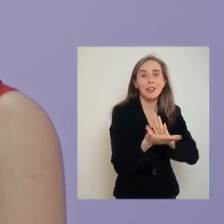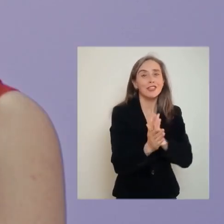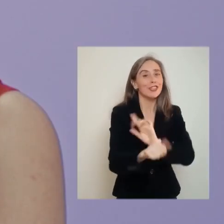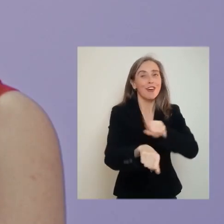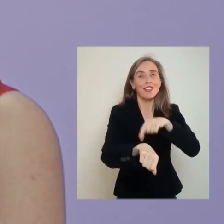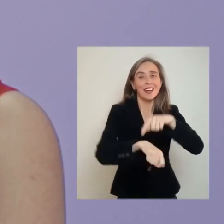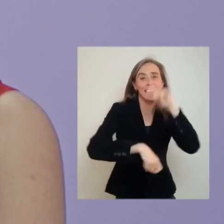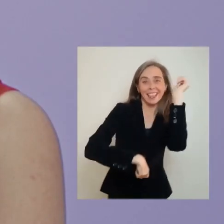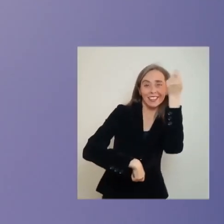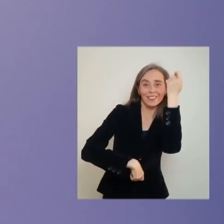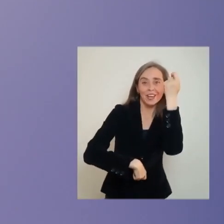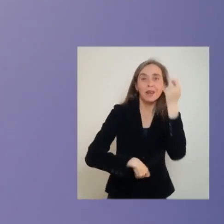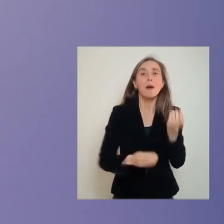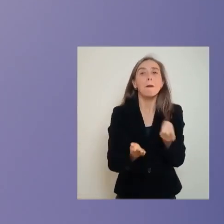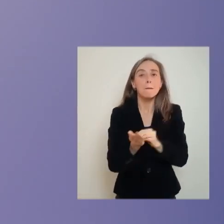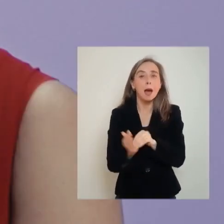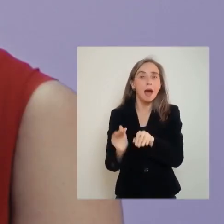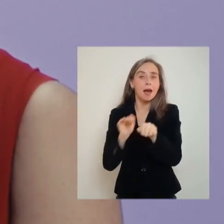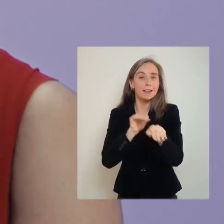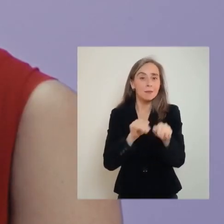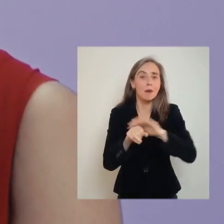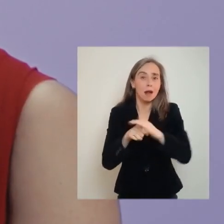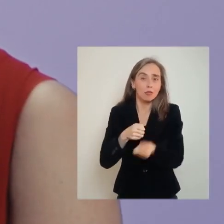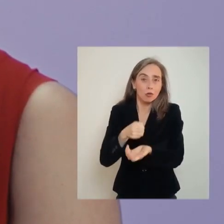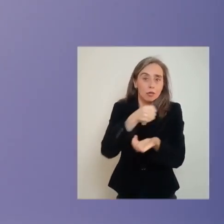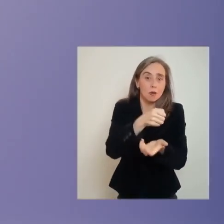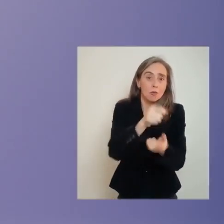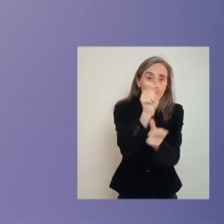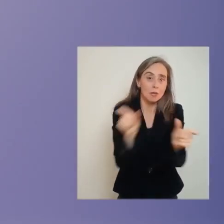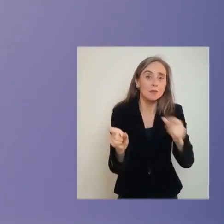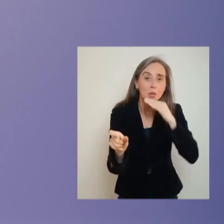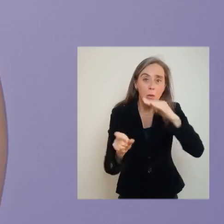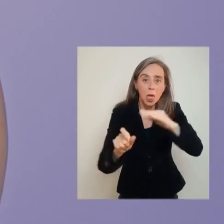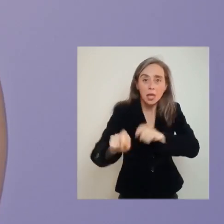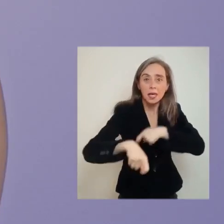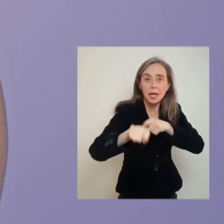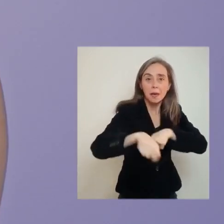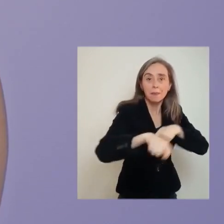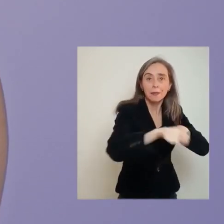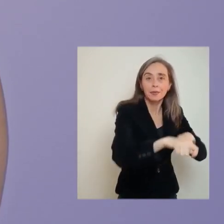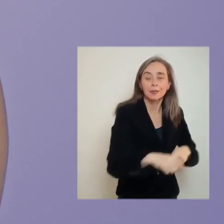rato. Más respaldo y recursos para nuestros campesinos.